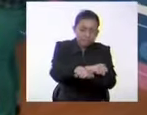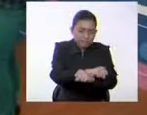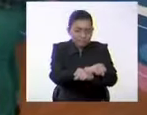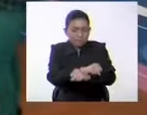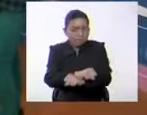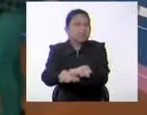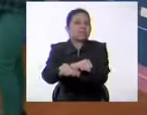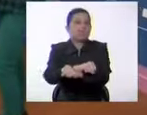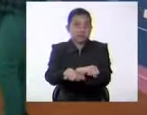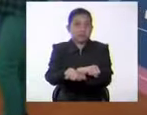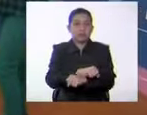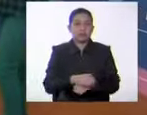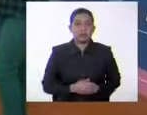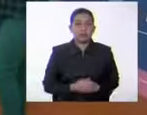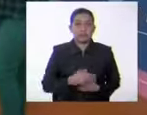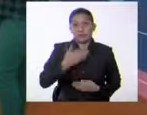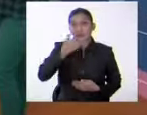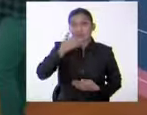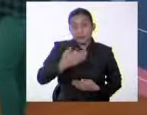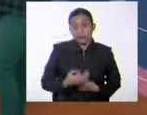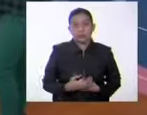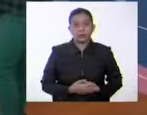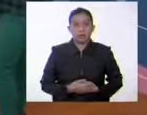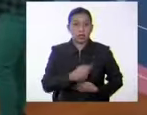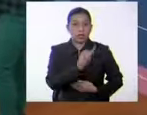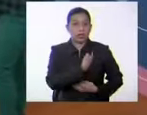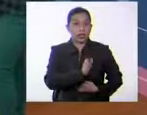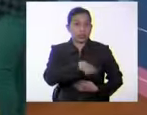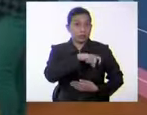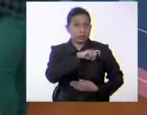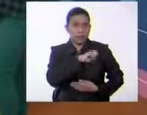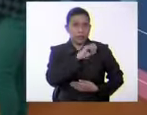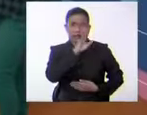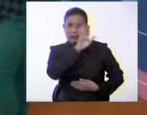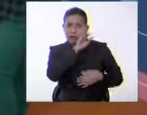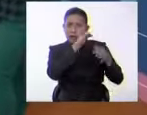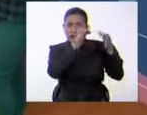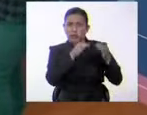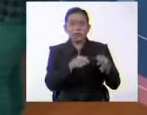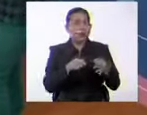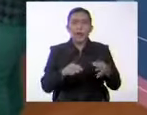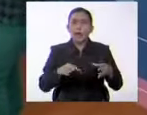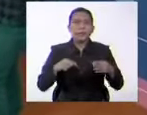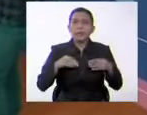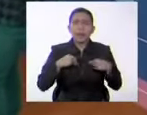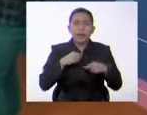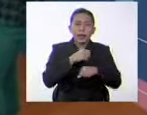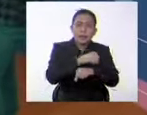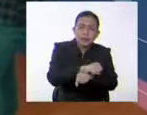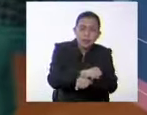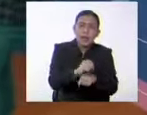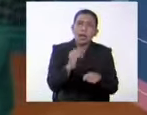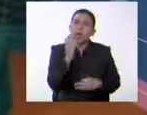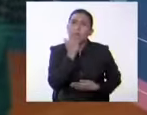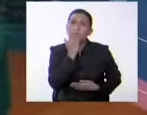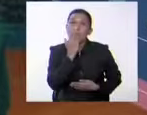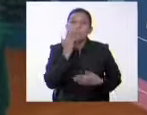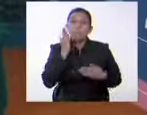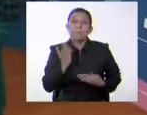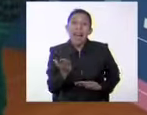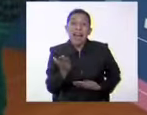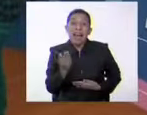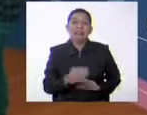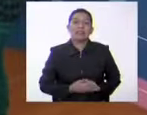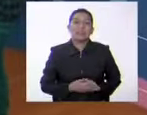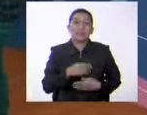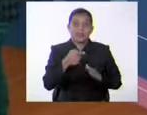cierto que legalmente España no permitía la esclavitud de los indígenas, más sin embargo, en esas letras chiquitas